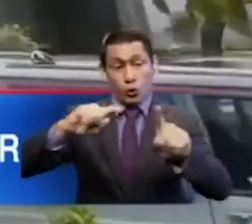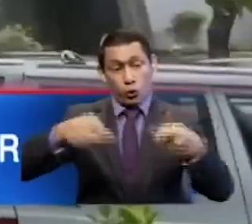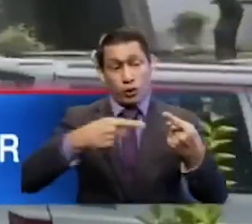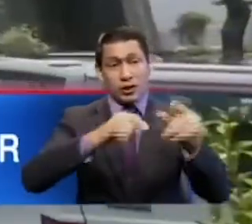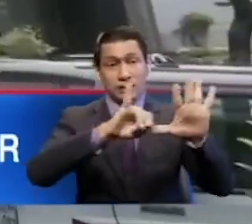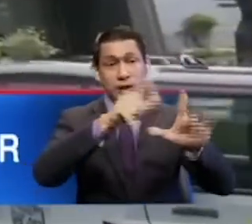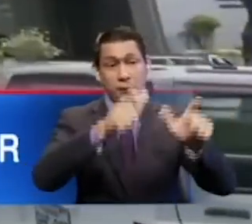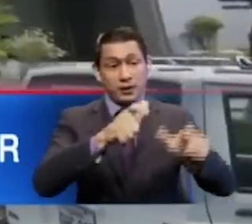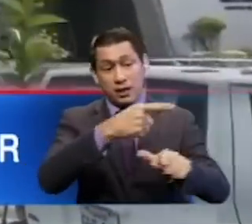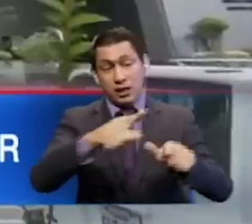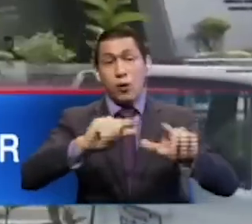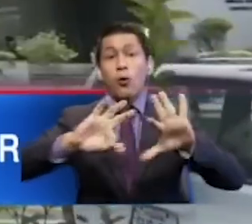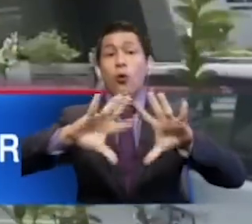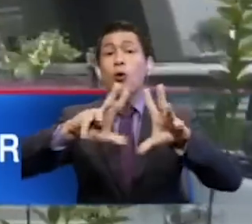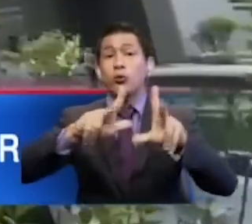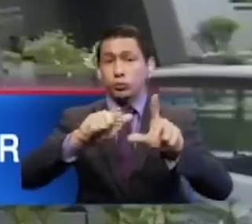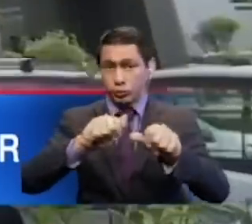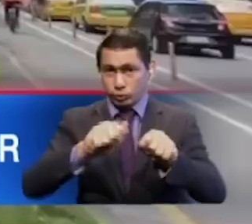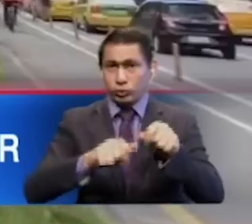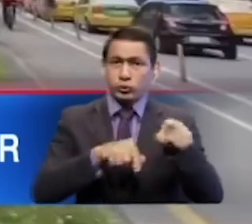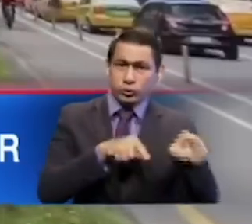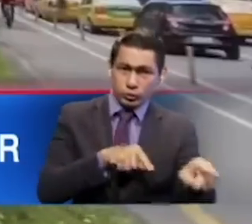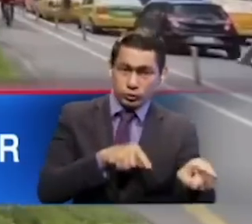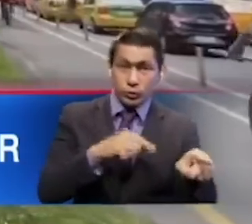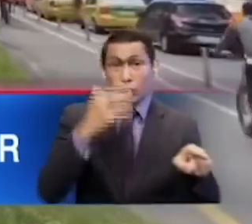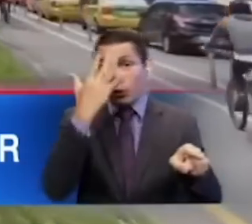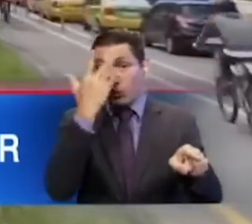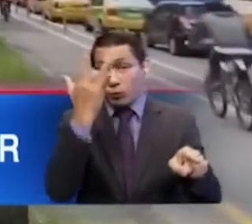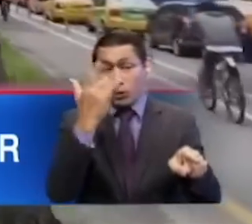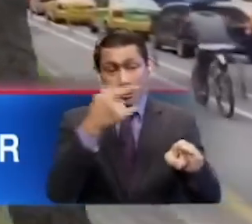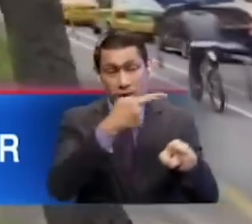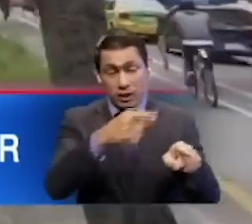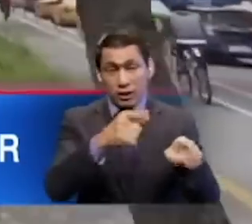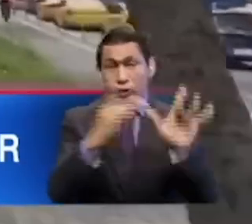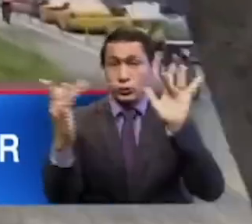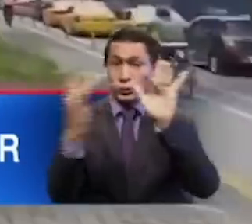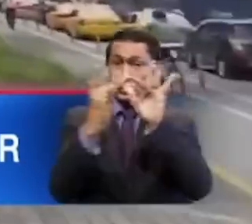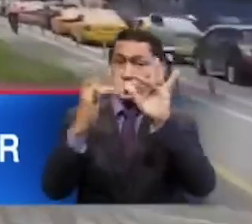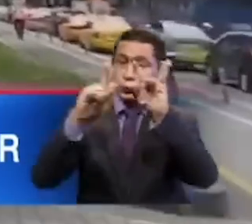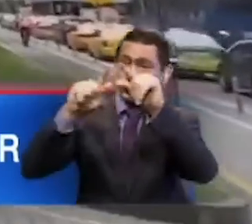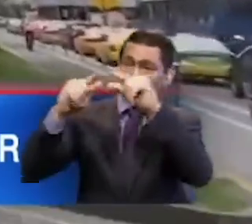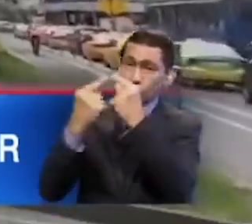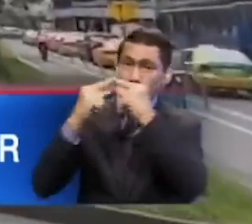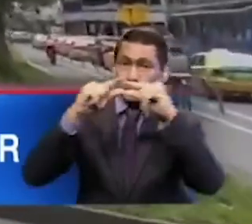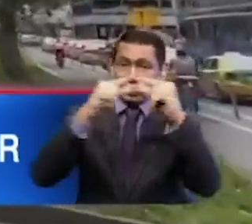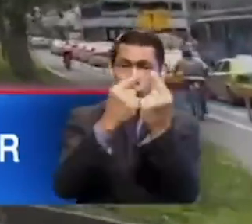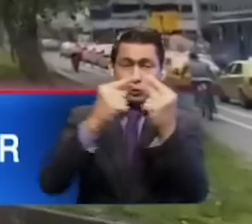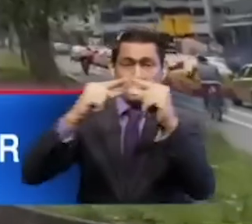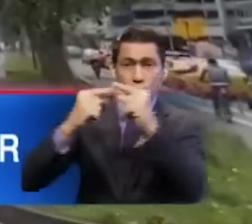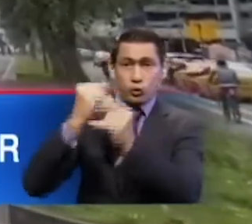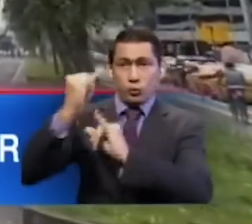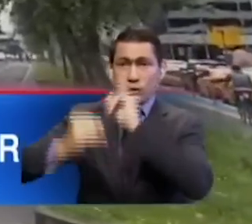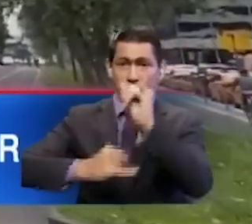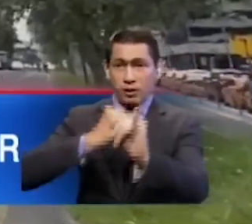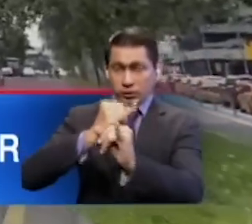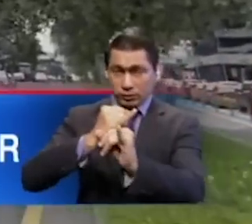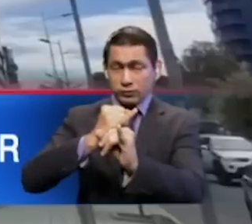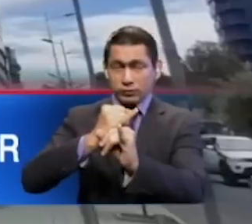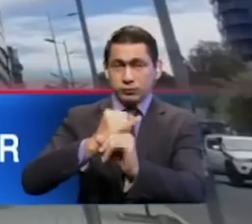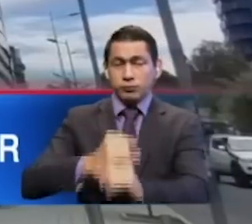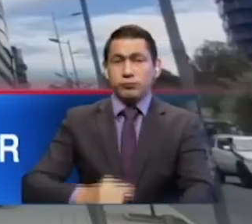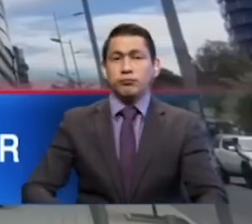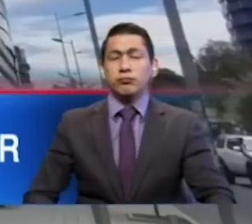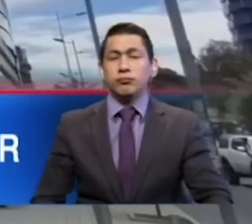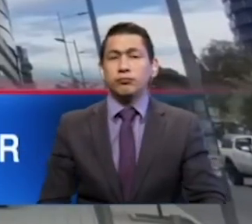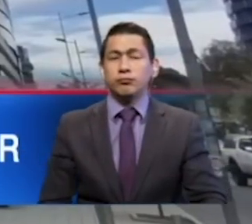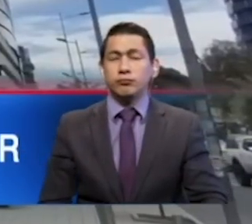activos, delito relacionado a la actividad de grupos delincuenciales internacionales como Oliver Sinisterra, Guerrillas Unidas del Pacífico